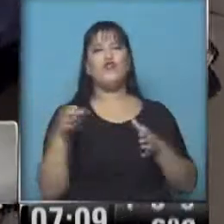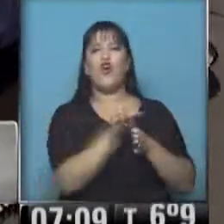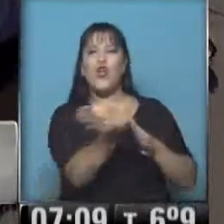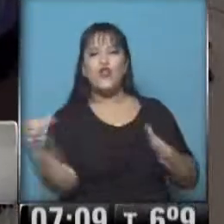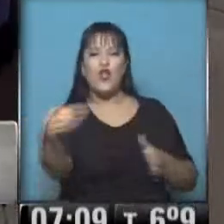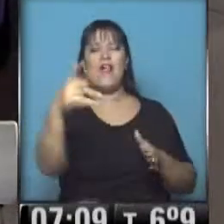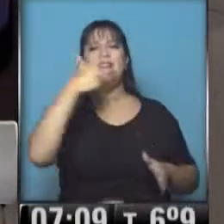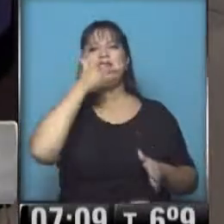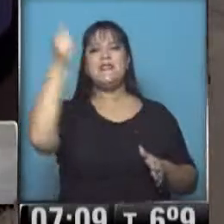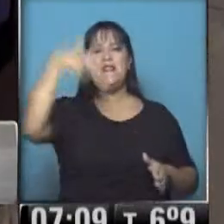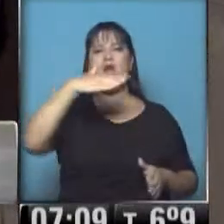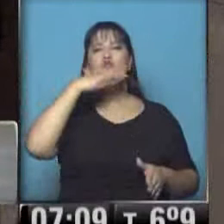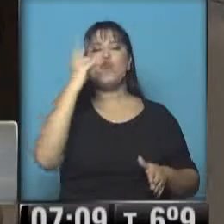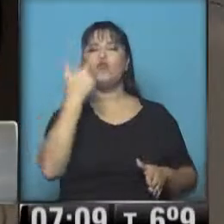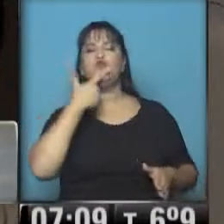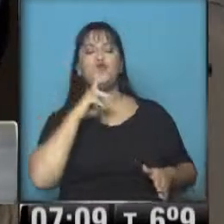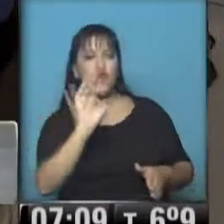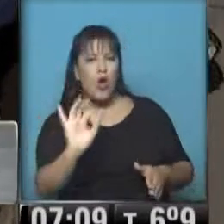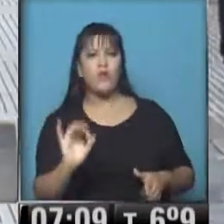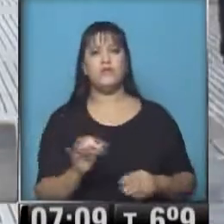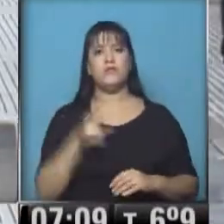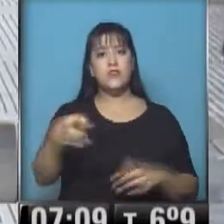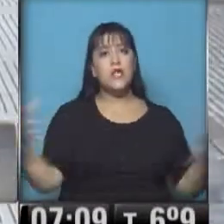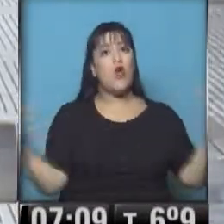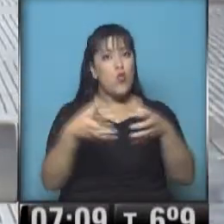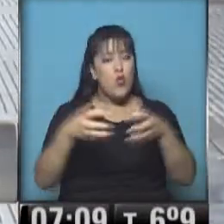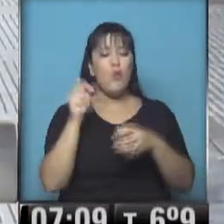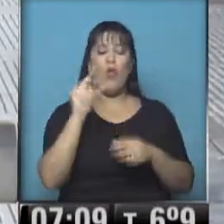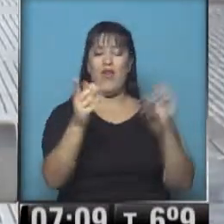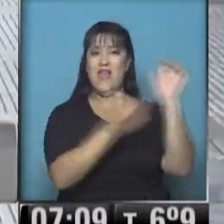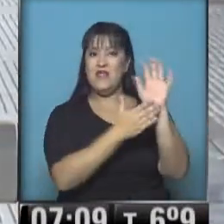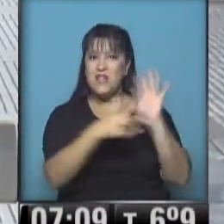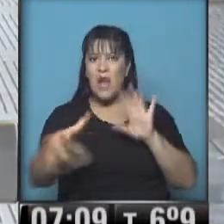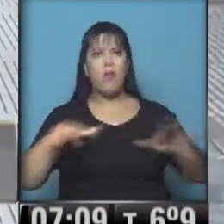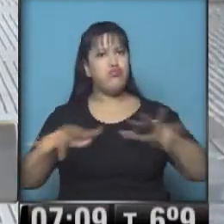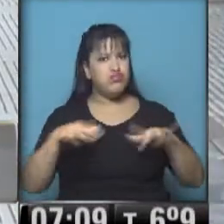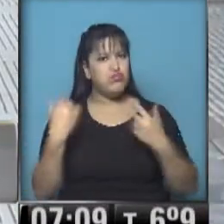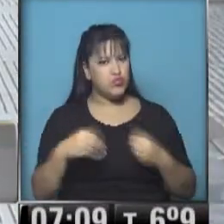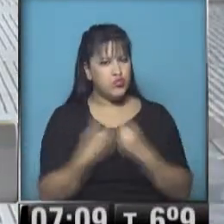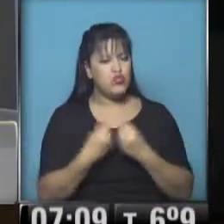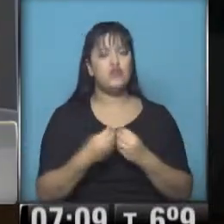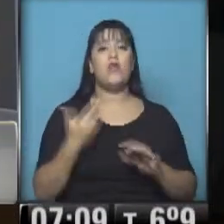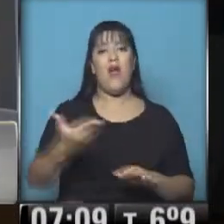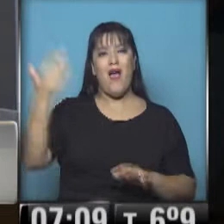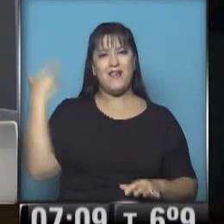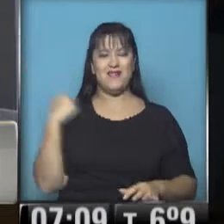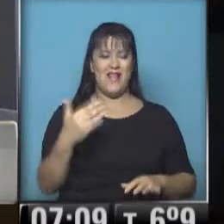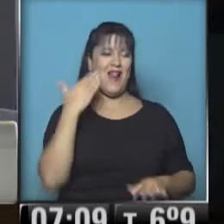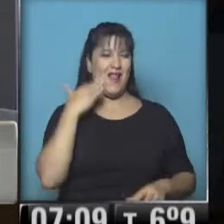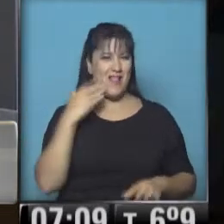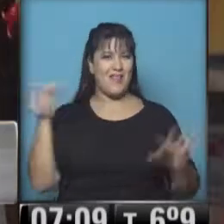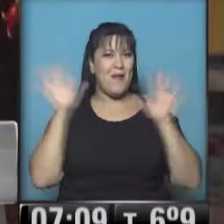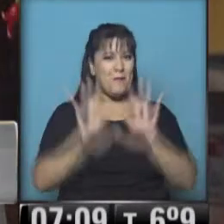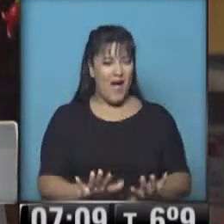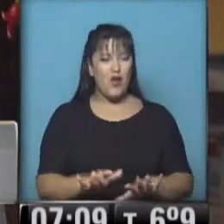en varios puntos de la capital es una izquierda muy activa promediando la tarde del día del paro en la ciudad el